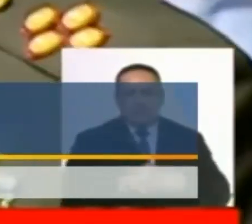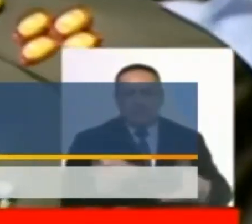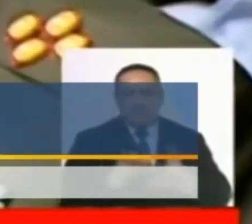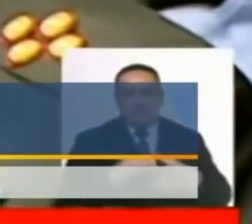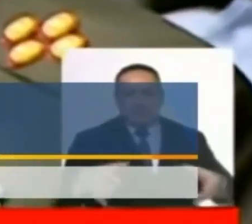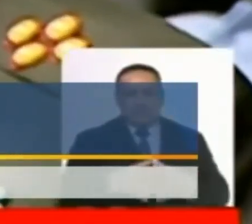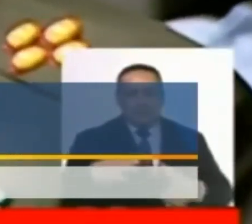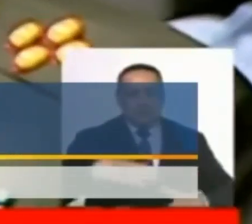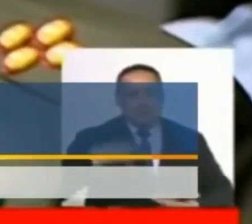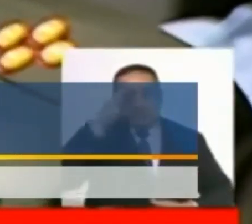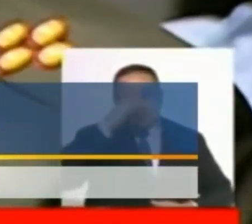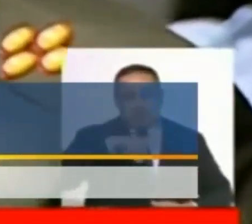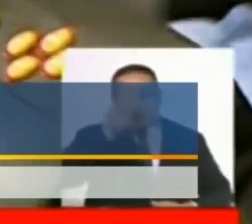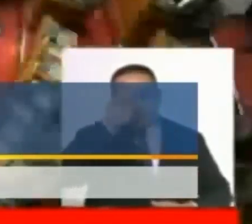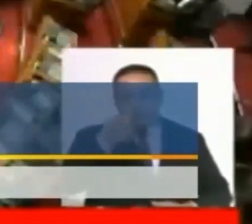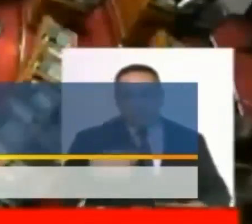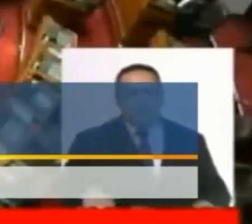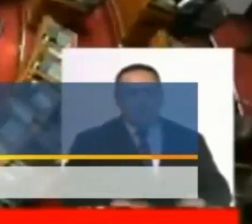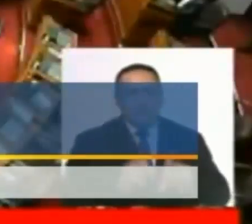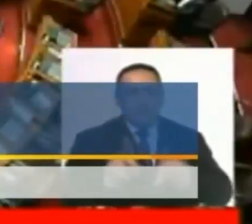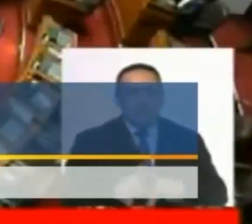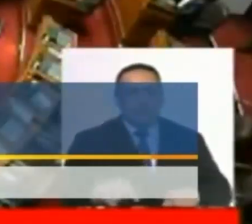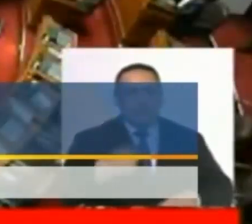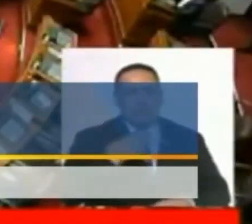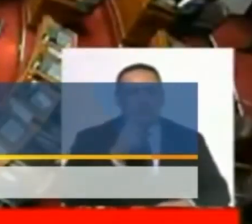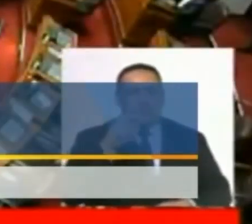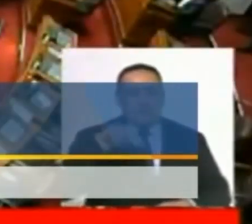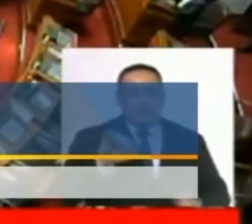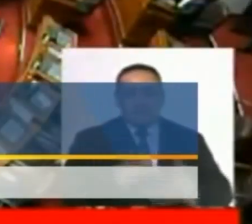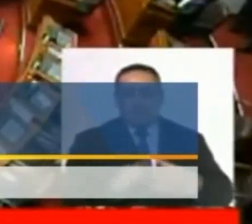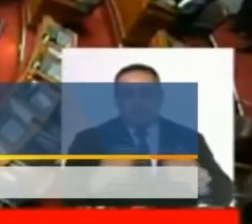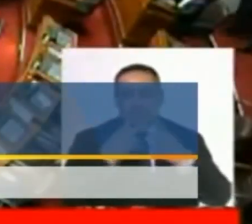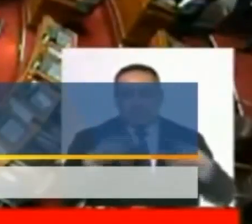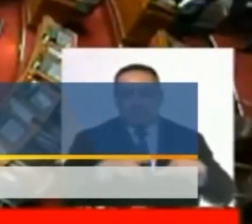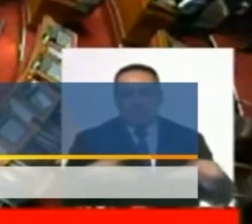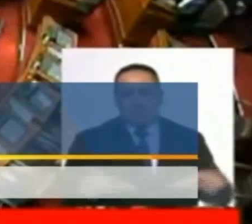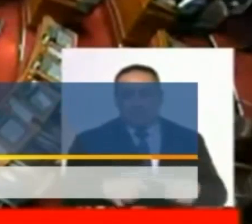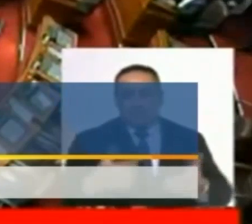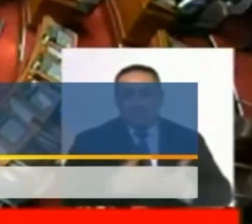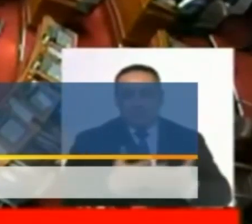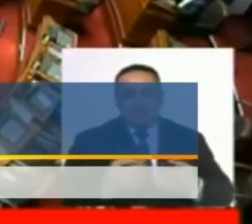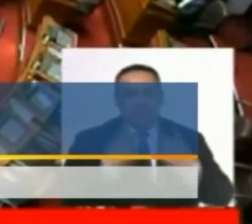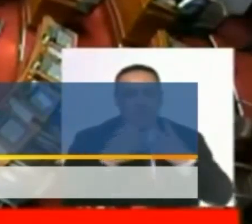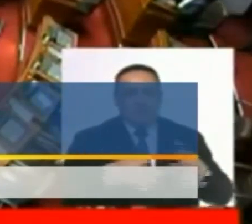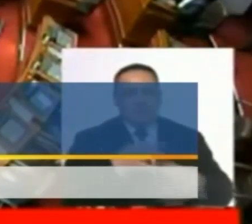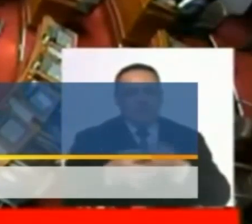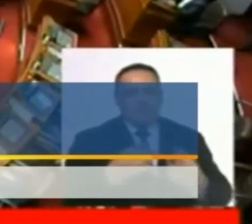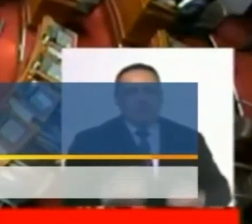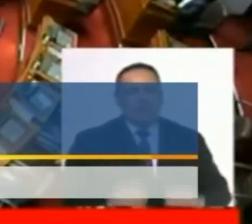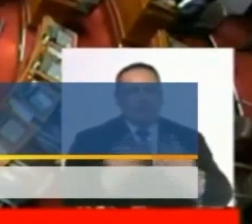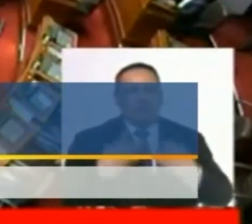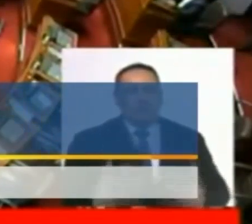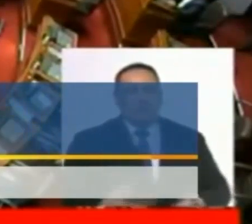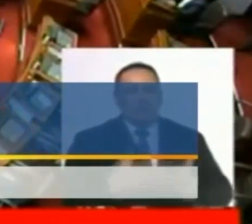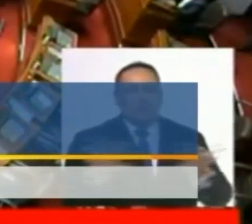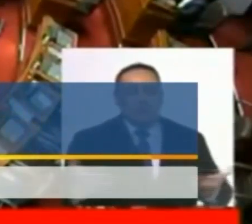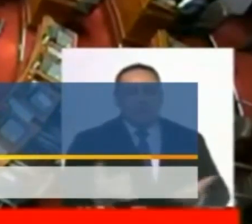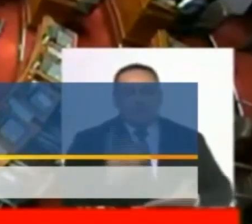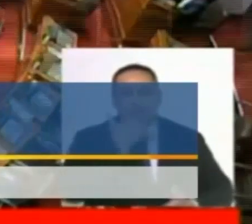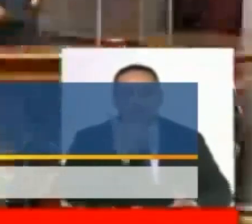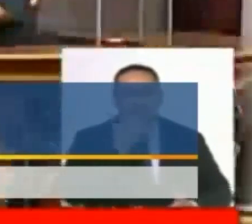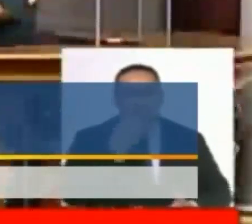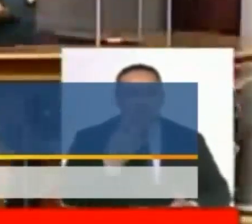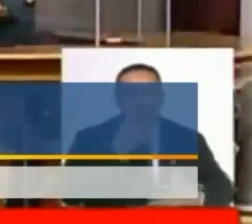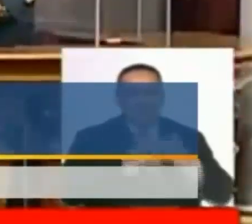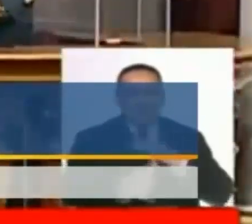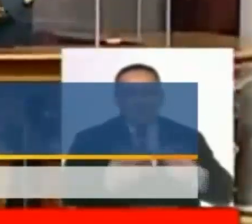la Marina allá en Perú. Por supuesto, hay que estar muy al pendiente de las decisiones que se tomen. Ya nos decía nuestro experto que